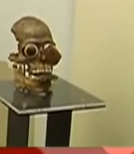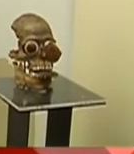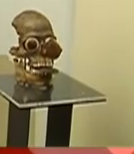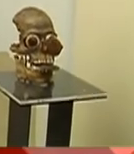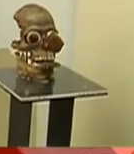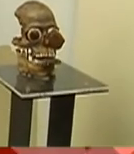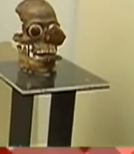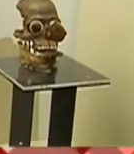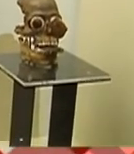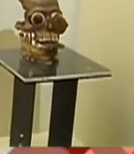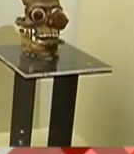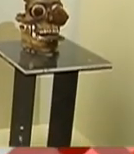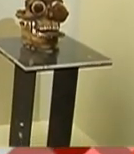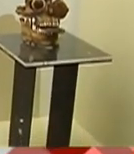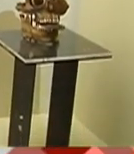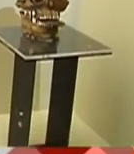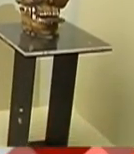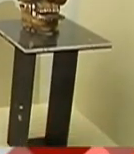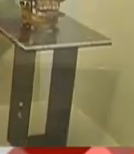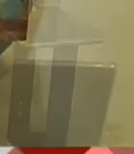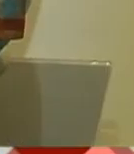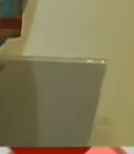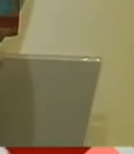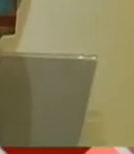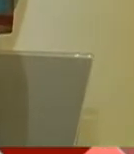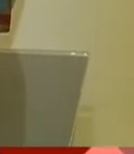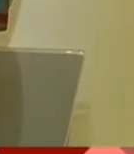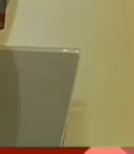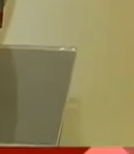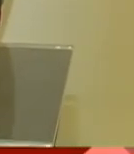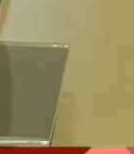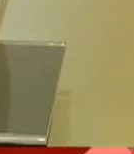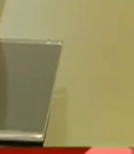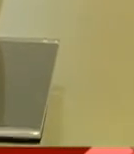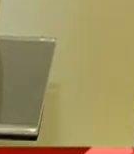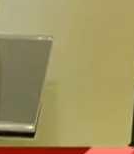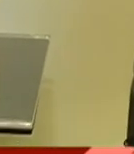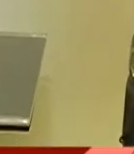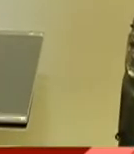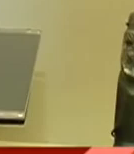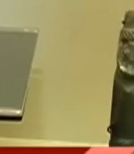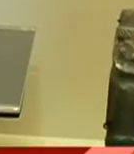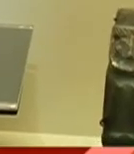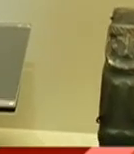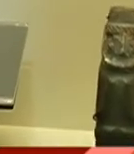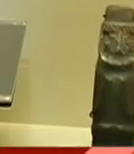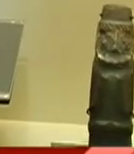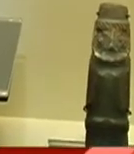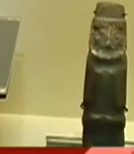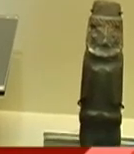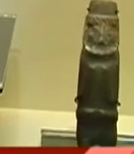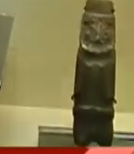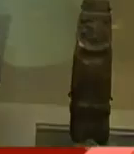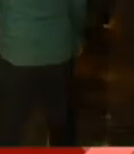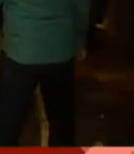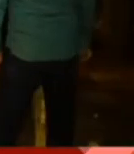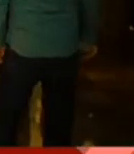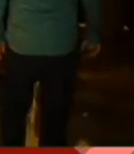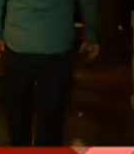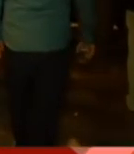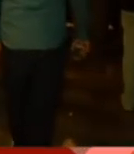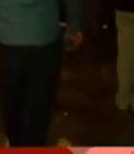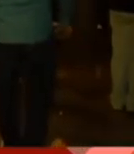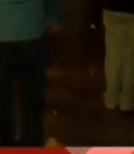celebración, el Templo Mayor también inauguró un vestíbulo que permitirá aumentar el flujo de los más de 700,000 visitantes que año con año llegan